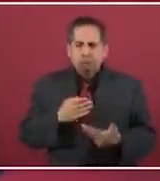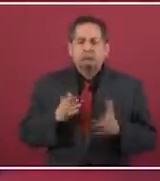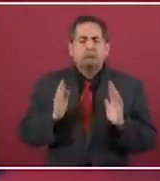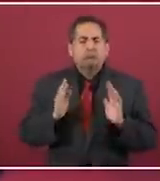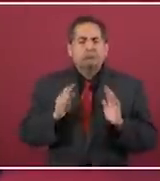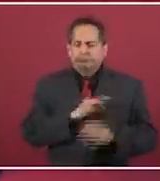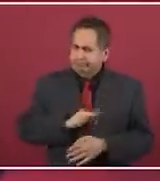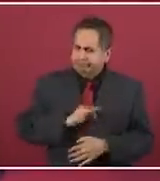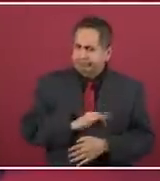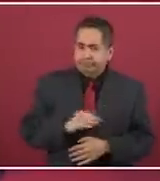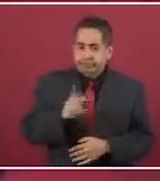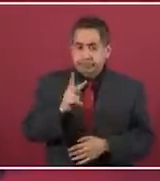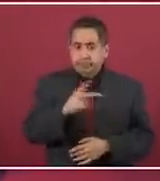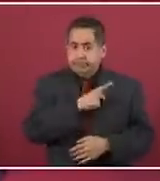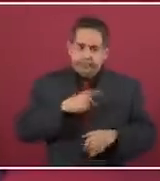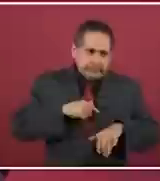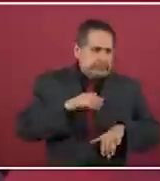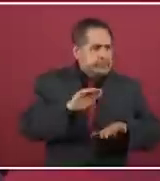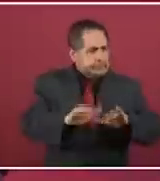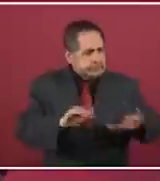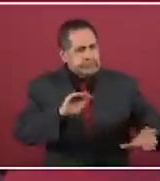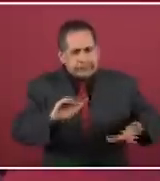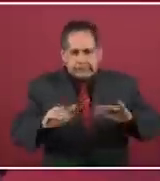pero hay que hacer una labor,